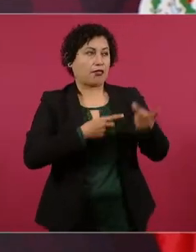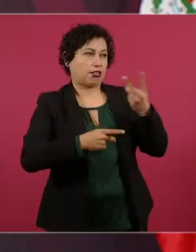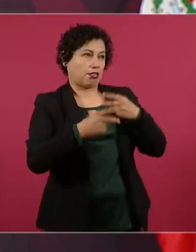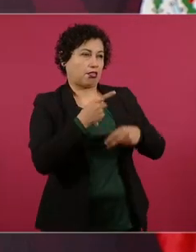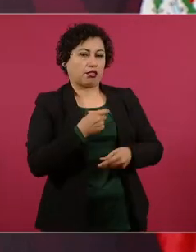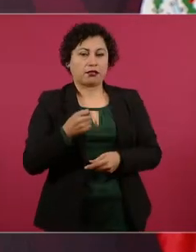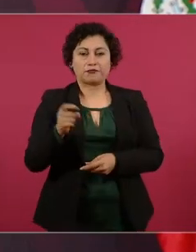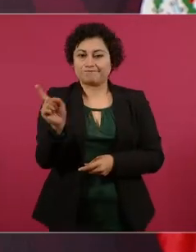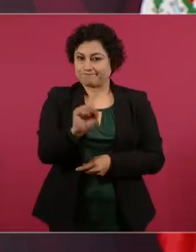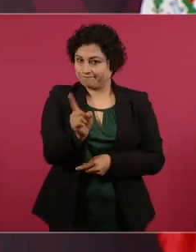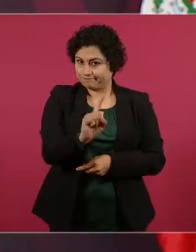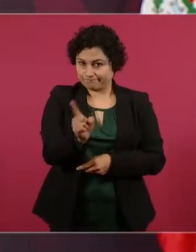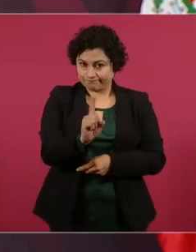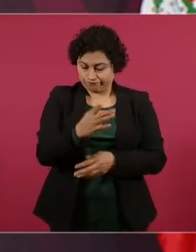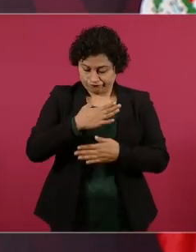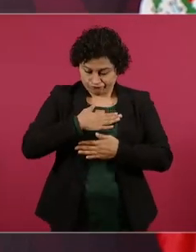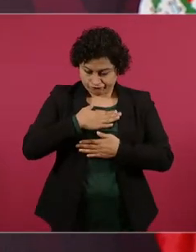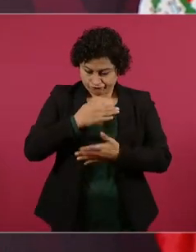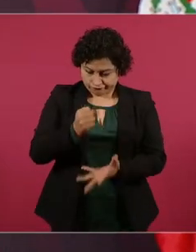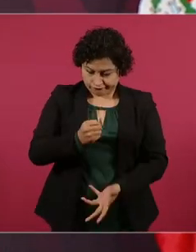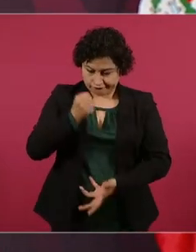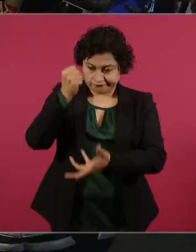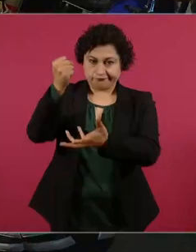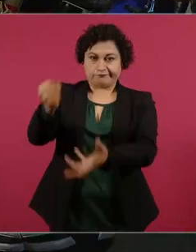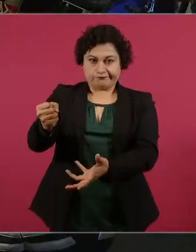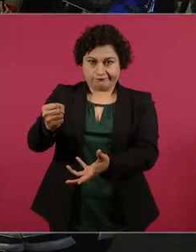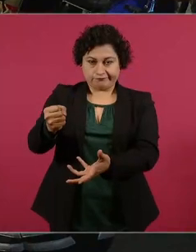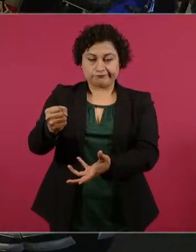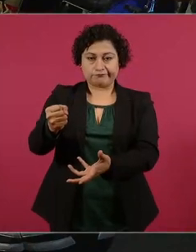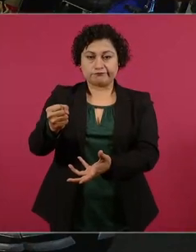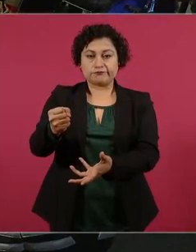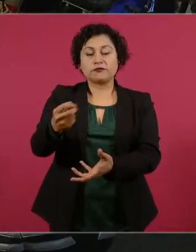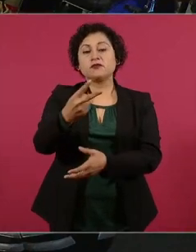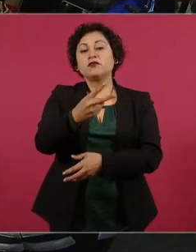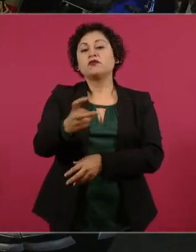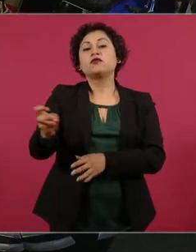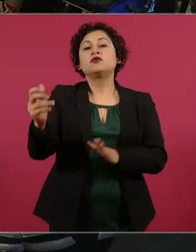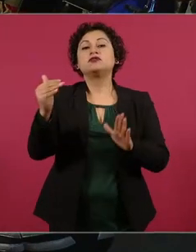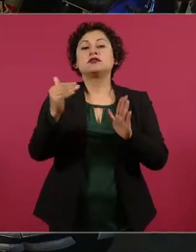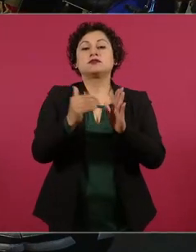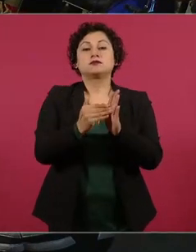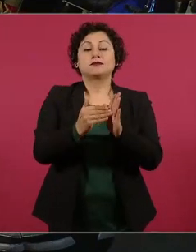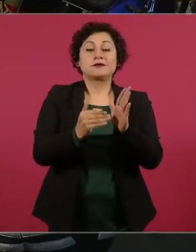inversión presupuestal de 200,000 millones.